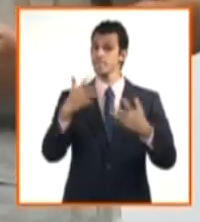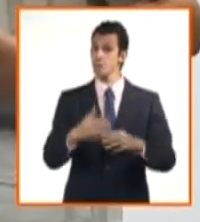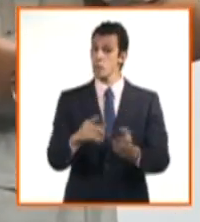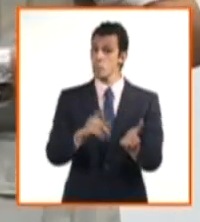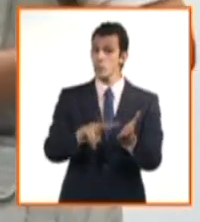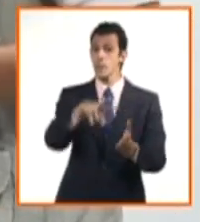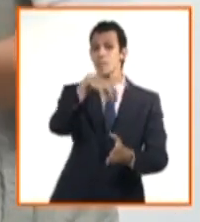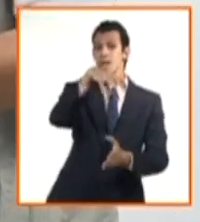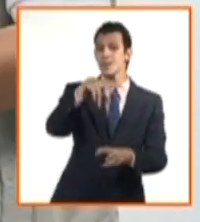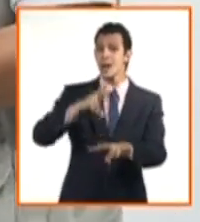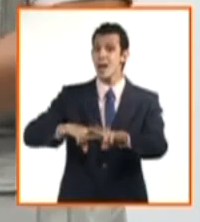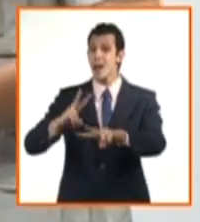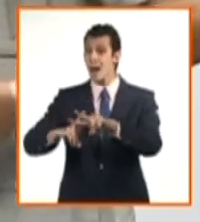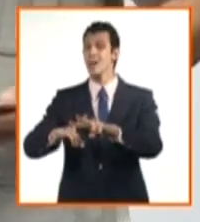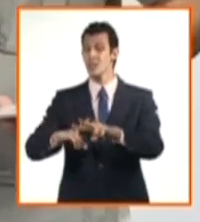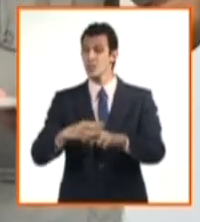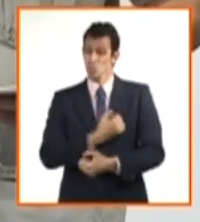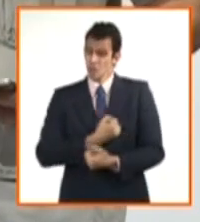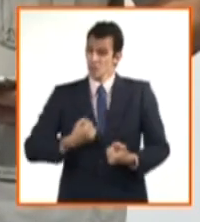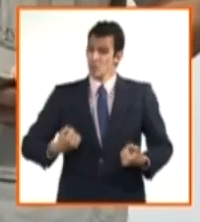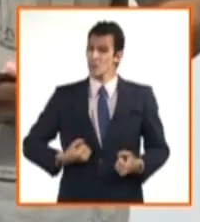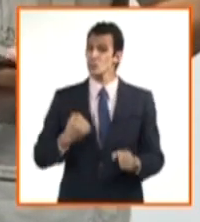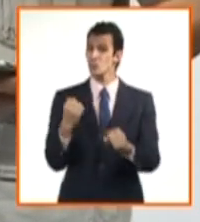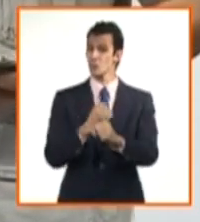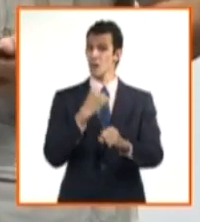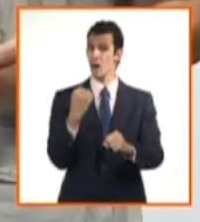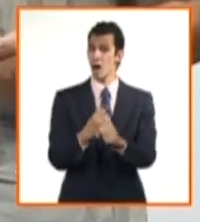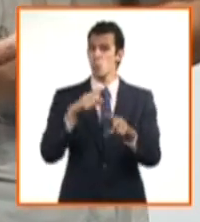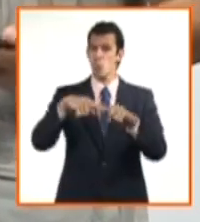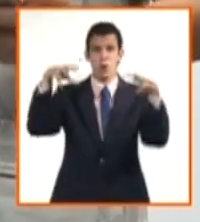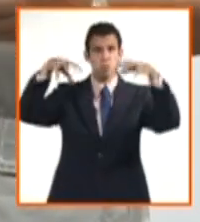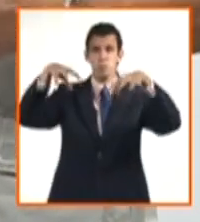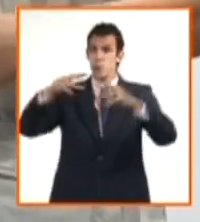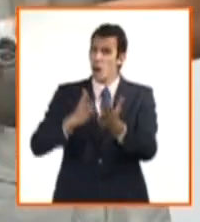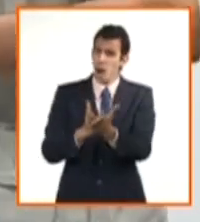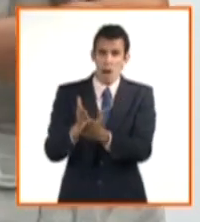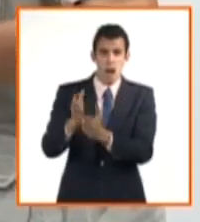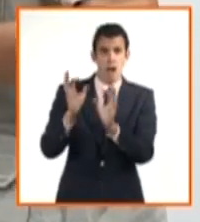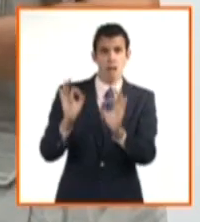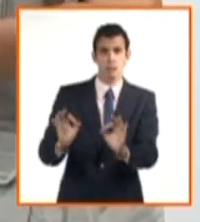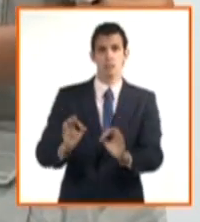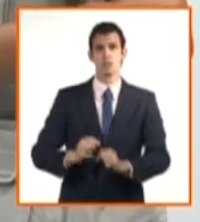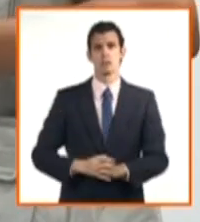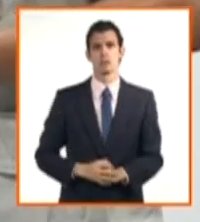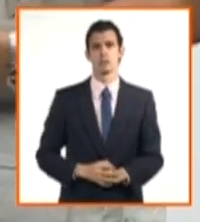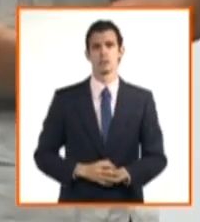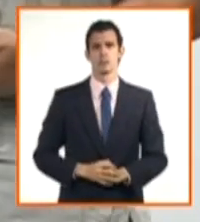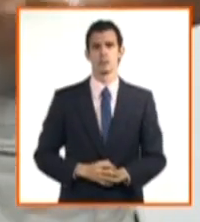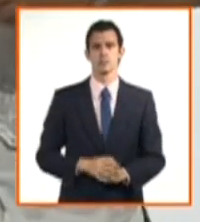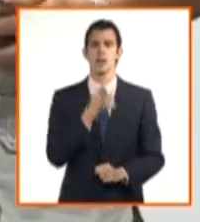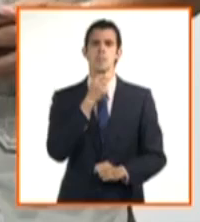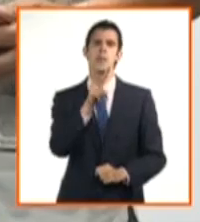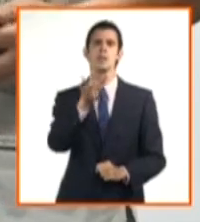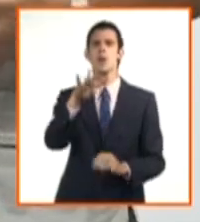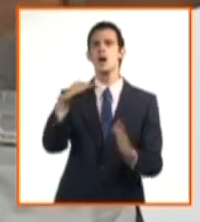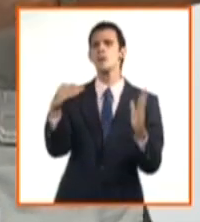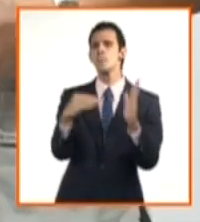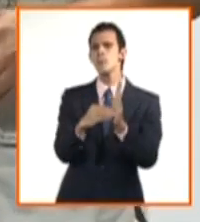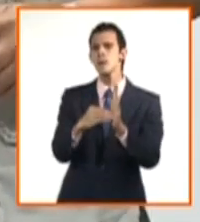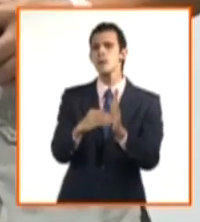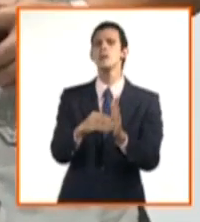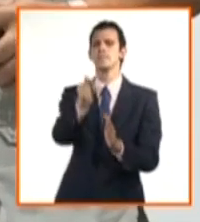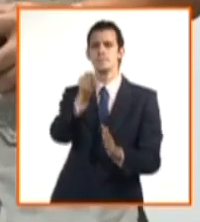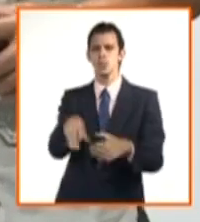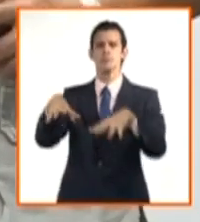habana señalábamos cuando llegamos acá que la habana había reportado alrededor de 24.000 consumidores afectados sin embargo a